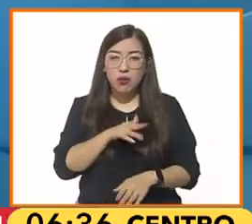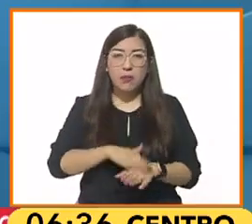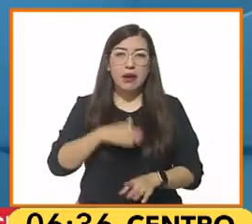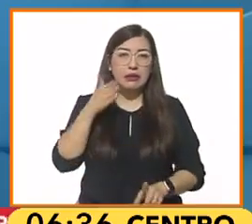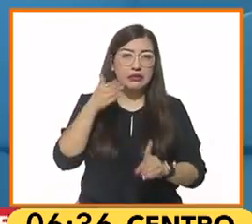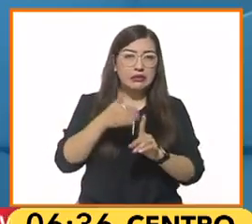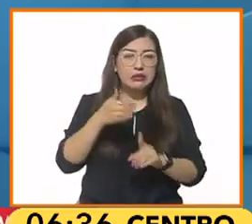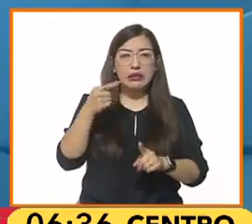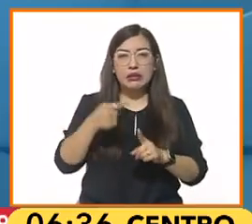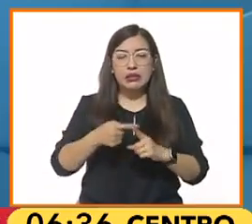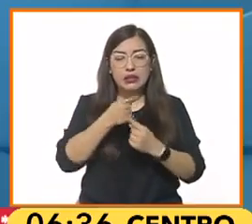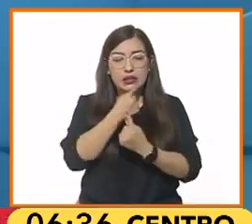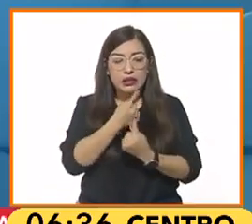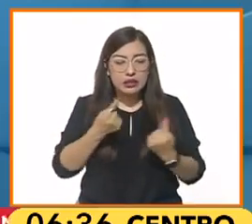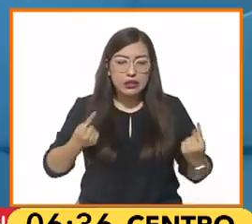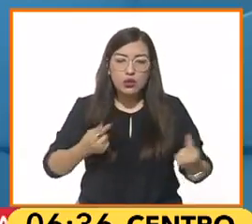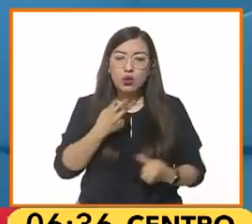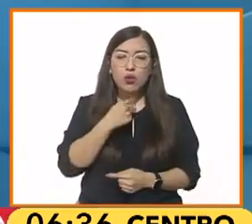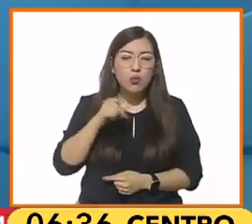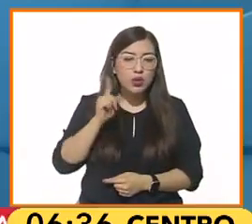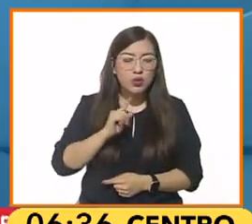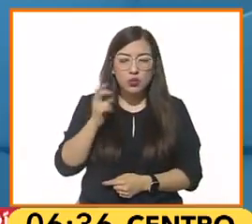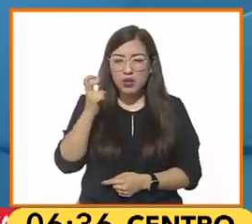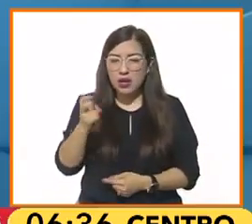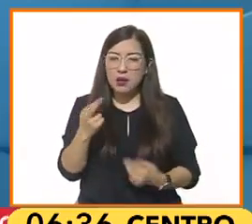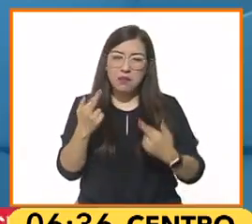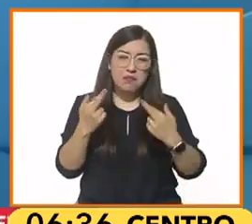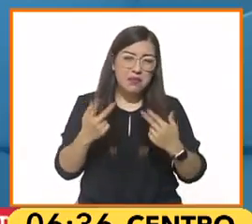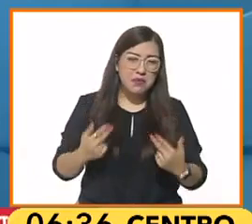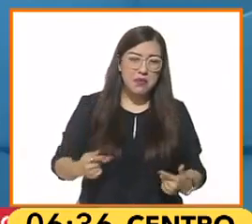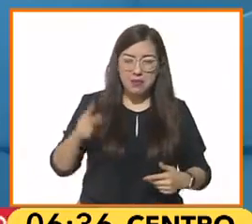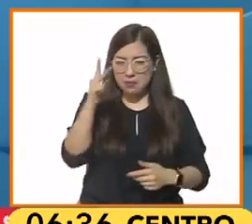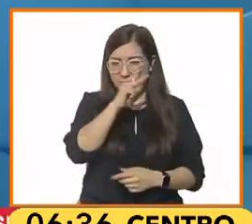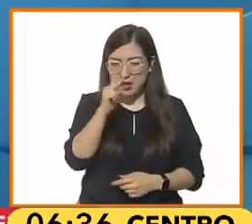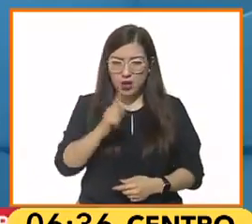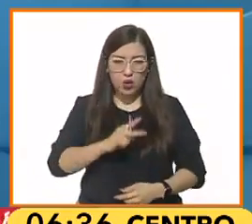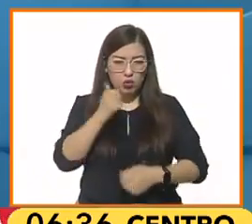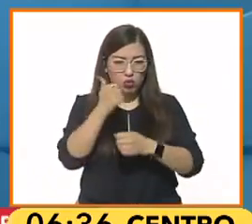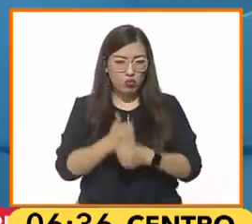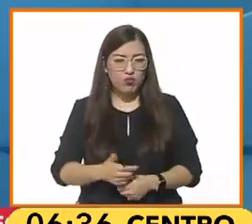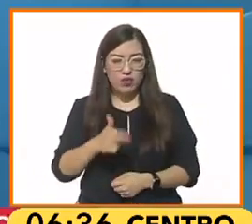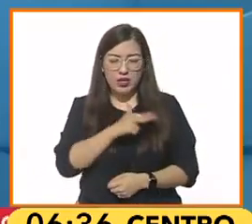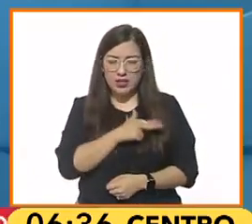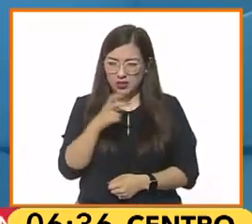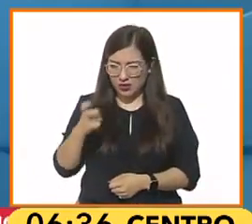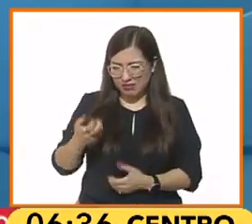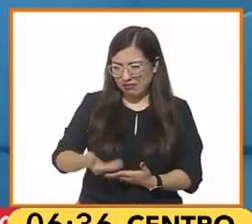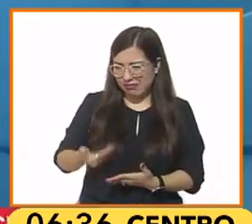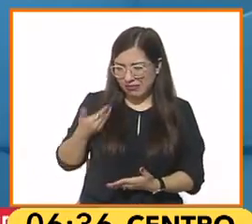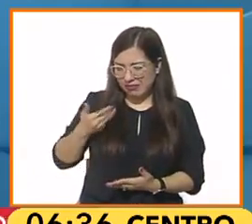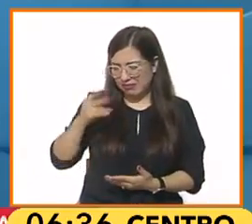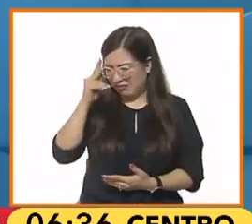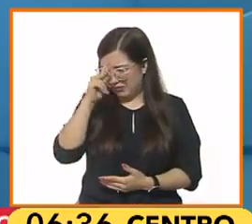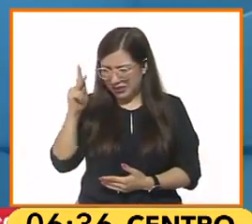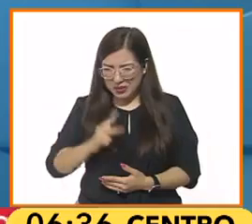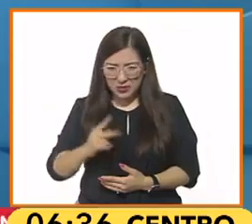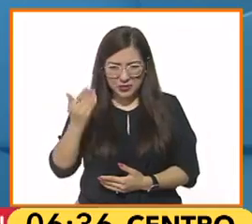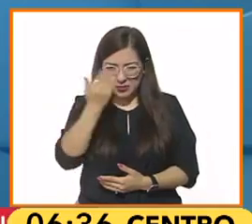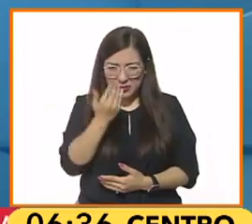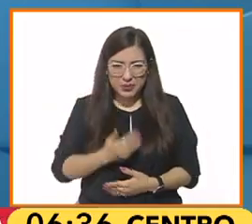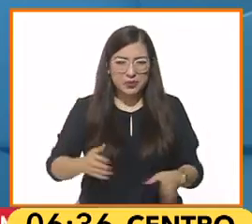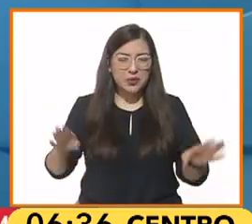niños. Verdaderamente suena de terror a esto que ya hemos conversado con usted previamente, incluso con esos términos